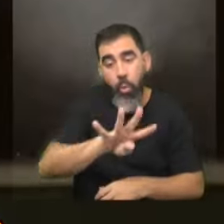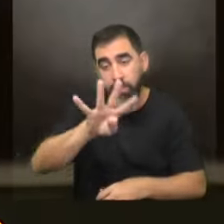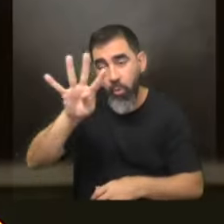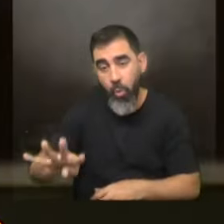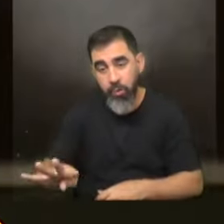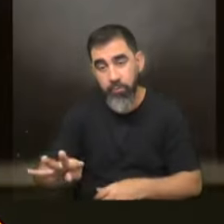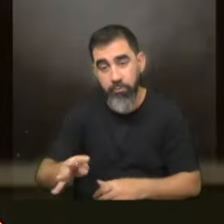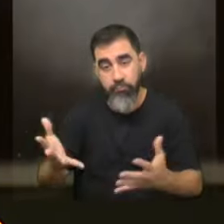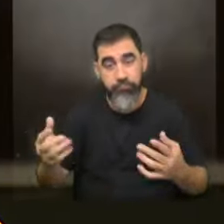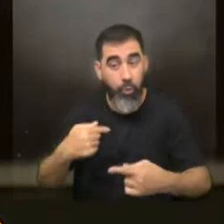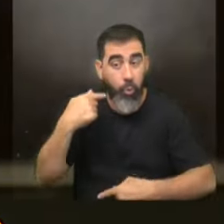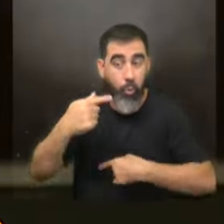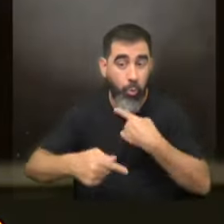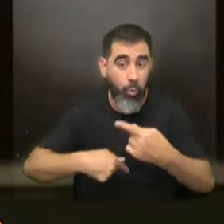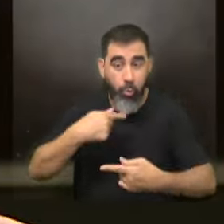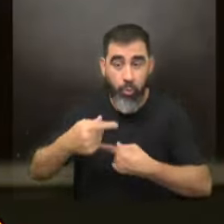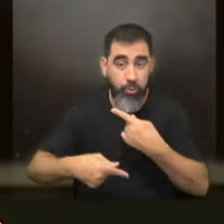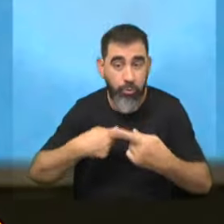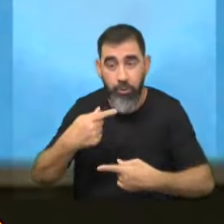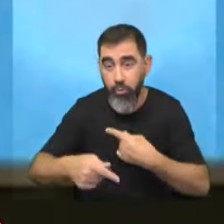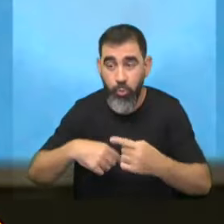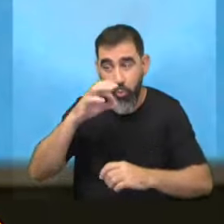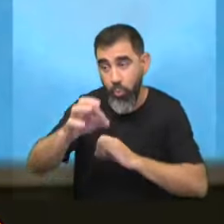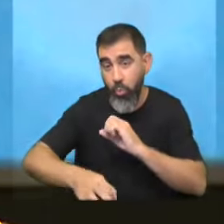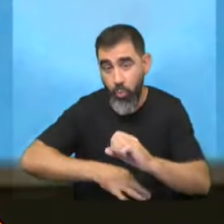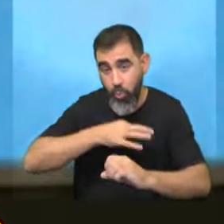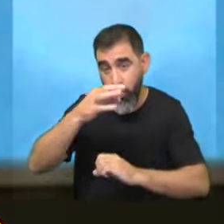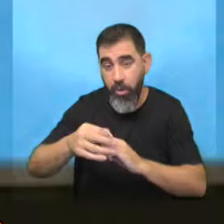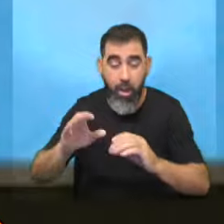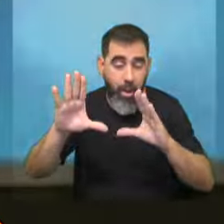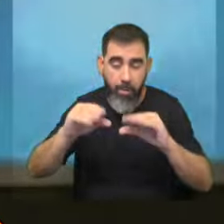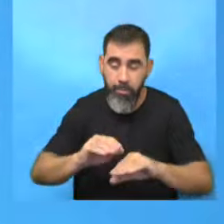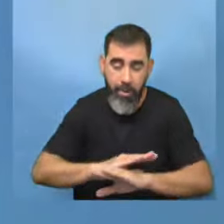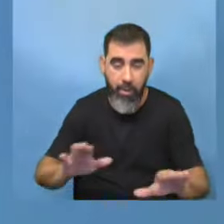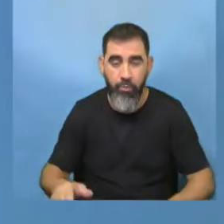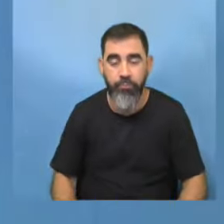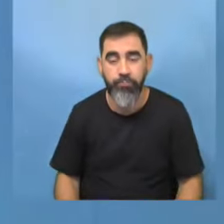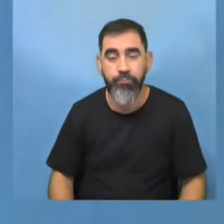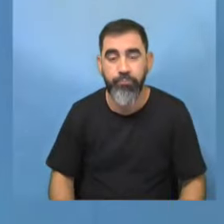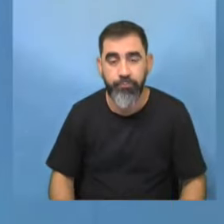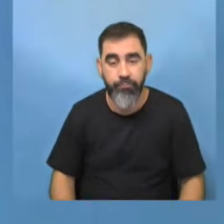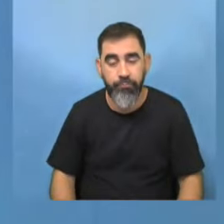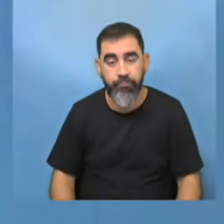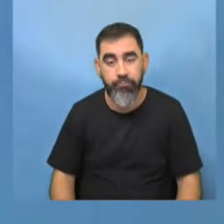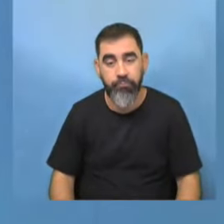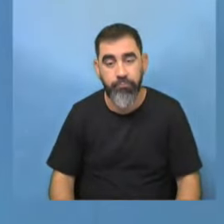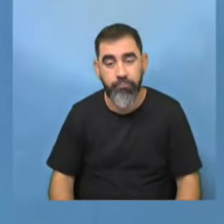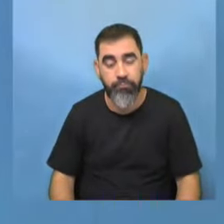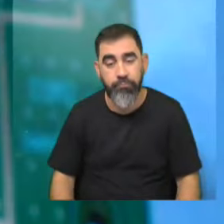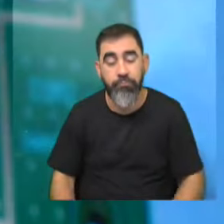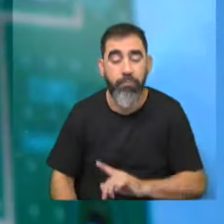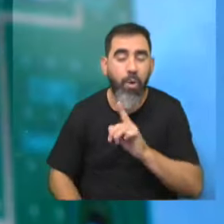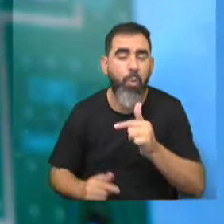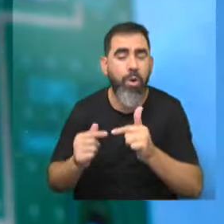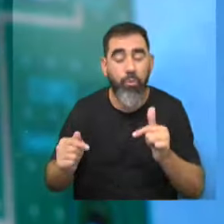Y ahora sigue. Ahora no sé en cuántas órbitas estará, pero sigue en órbita, apagado, obviamente, ¿no? Mientras tanto, algunas cosas, porque vos decías, ¿no?